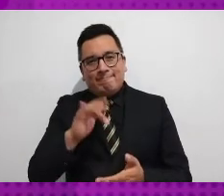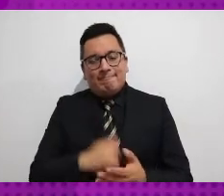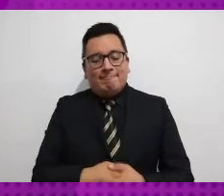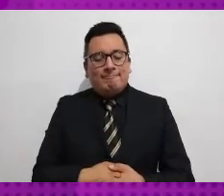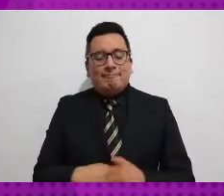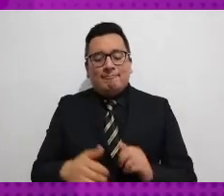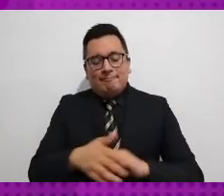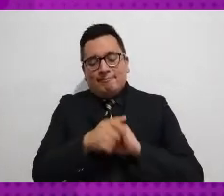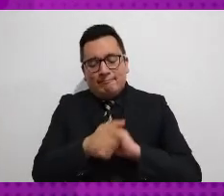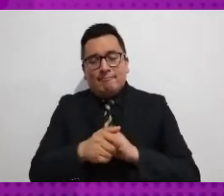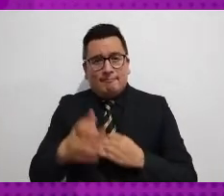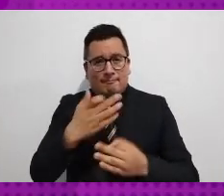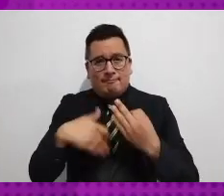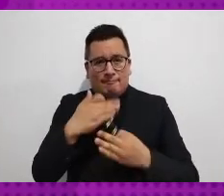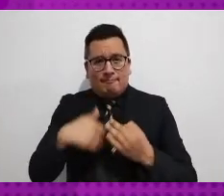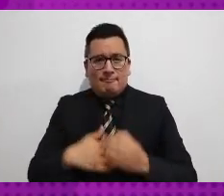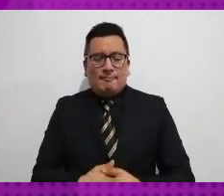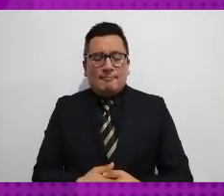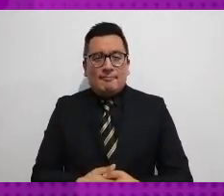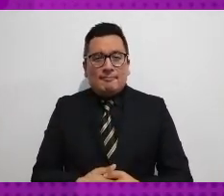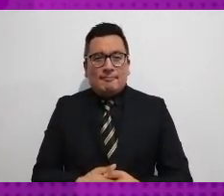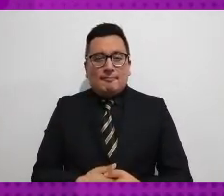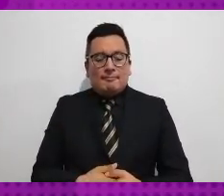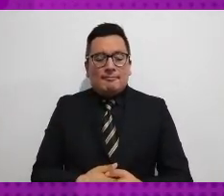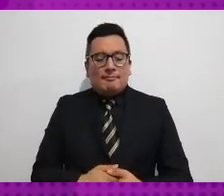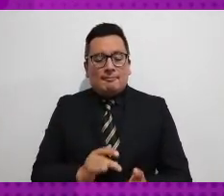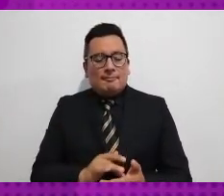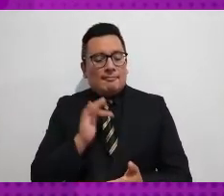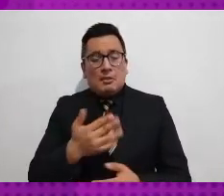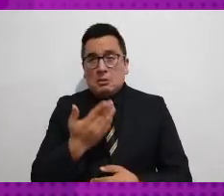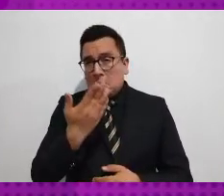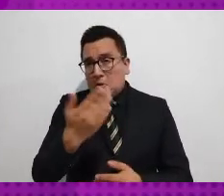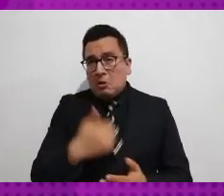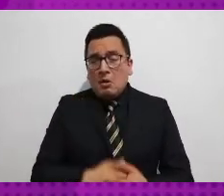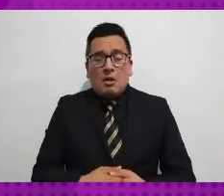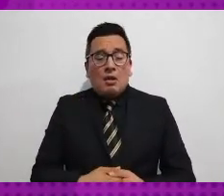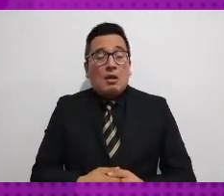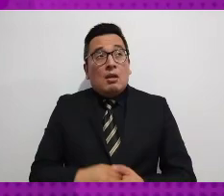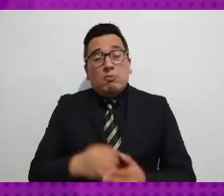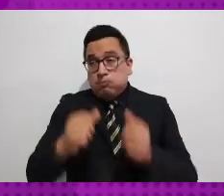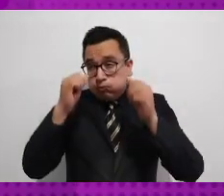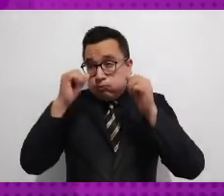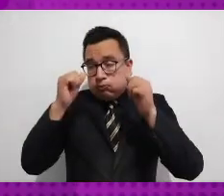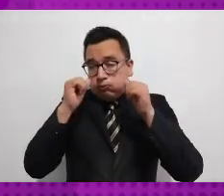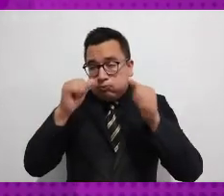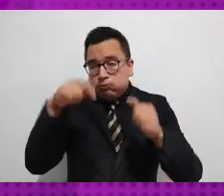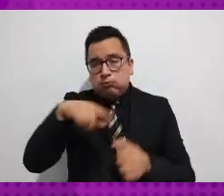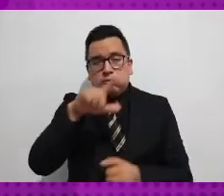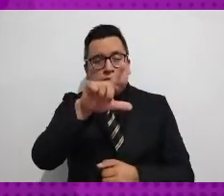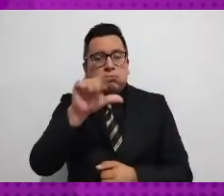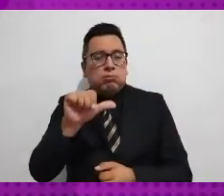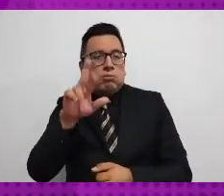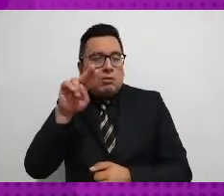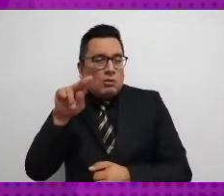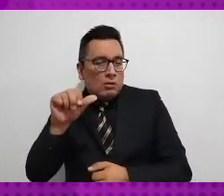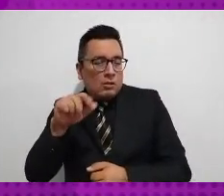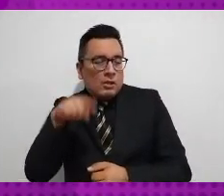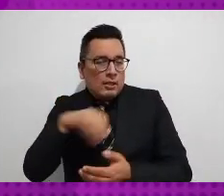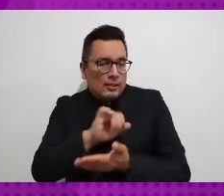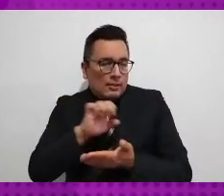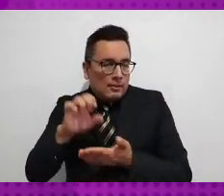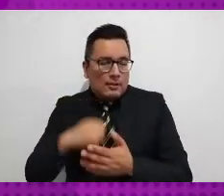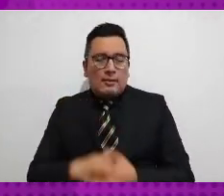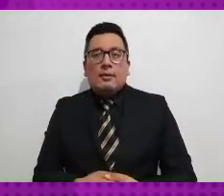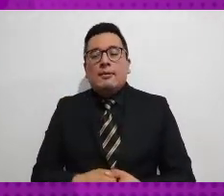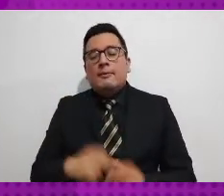saludo a todas, todos y todes. Muchísimas gracias a usted que nos siguió a través de La Urna, programa de radio y televisión del Instituto Electoral de Coahuila, y nos